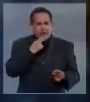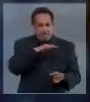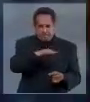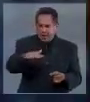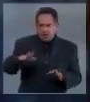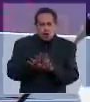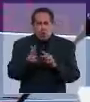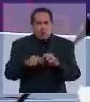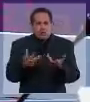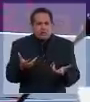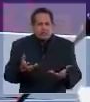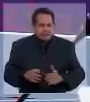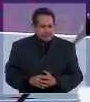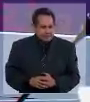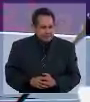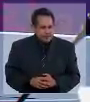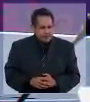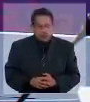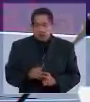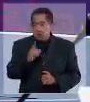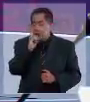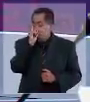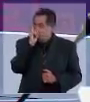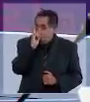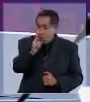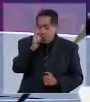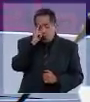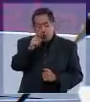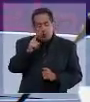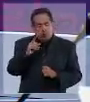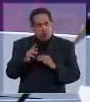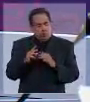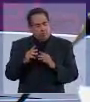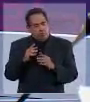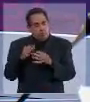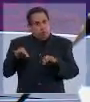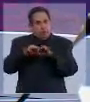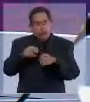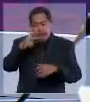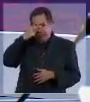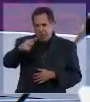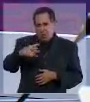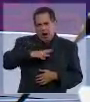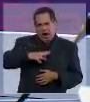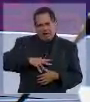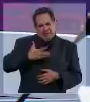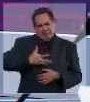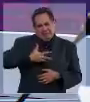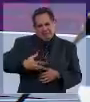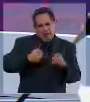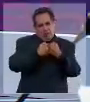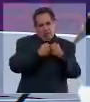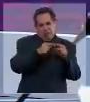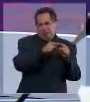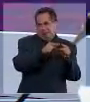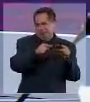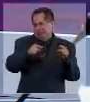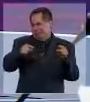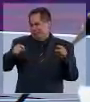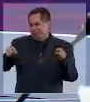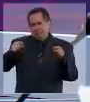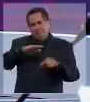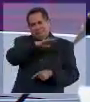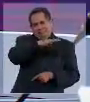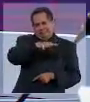Mira, sustentable. Yo creo que es una de las grandes causas del mundo. México es uno de los países con más litorales. Somos el 14º país